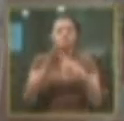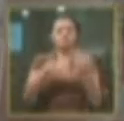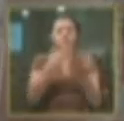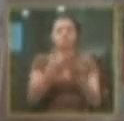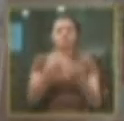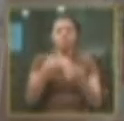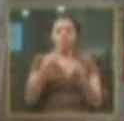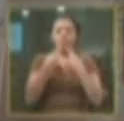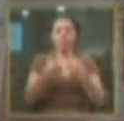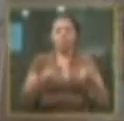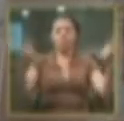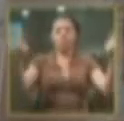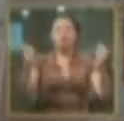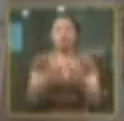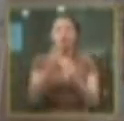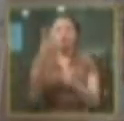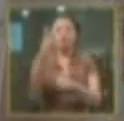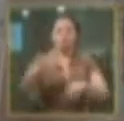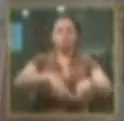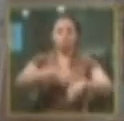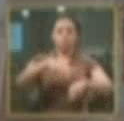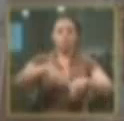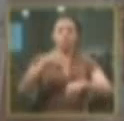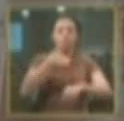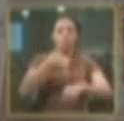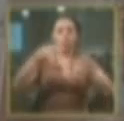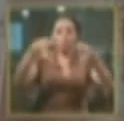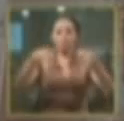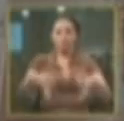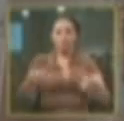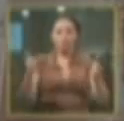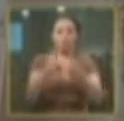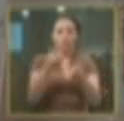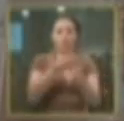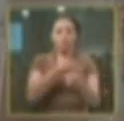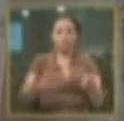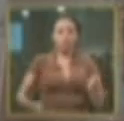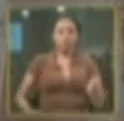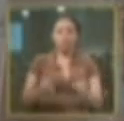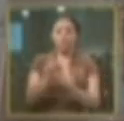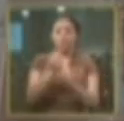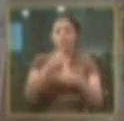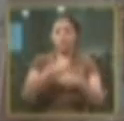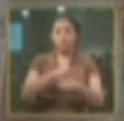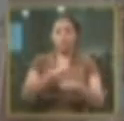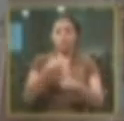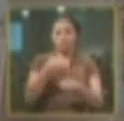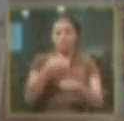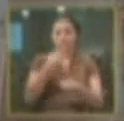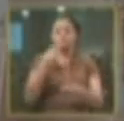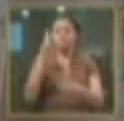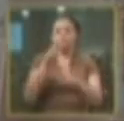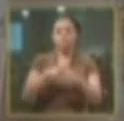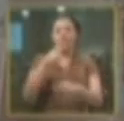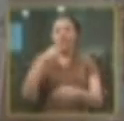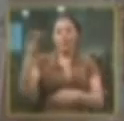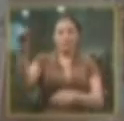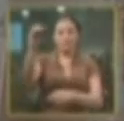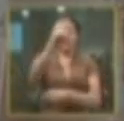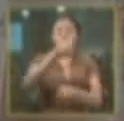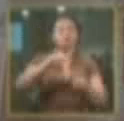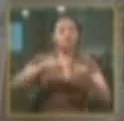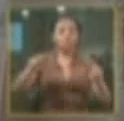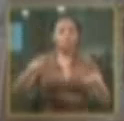es convocarles con 12 horas de anticipación y yo he cumplido. Como presidente hizo la convocatoria y les llegó. En ninguna parte del